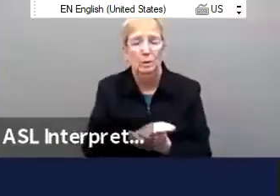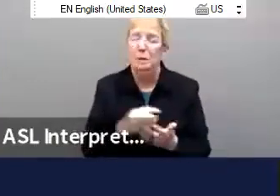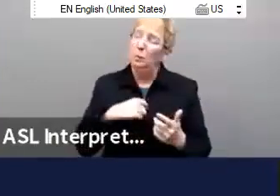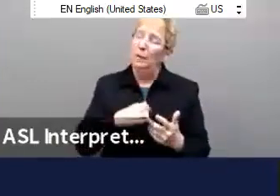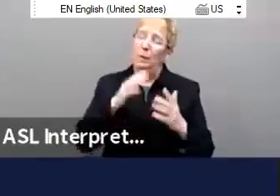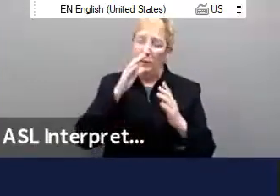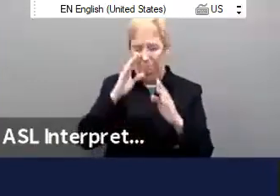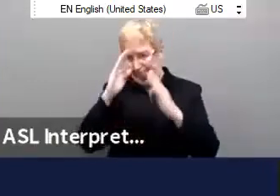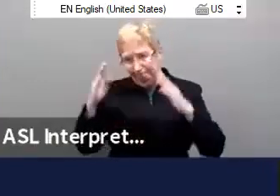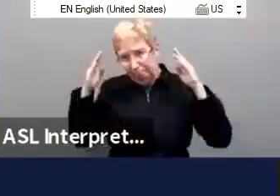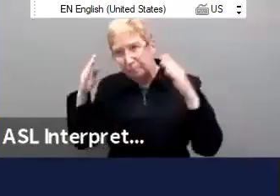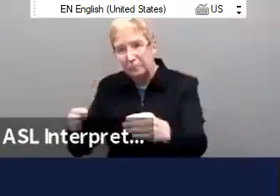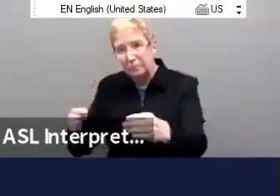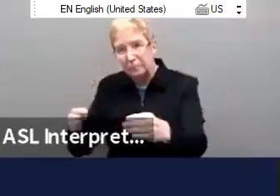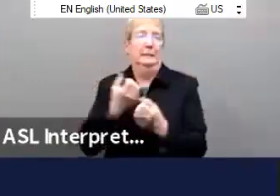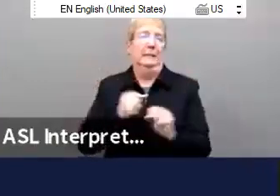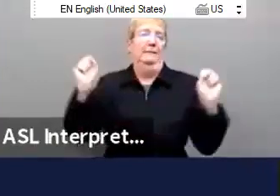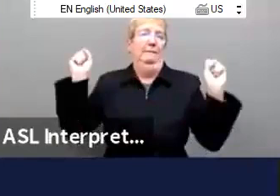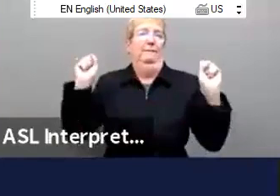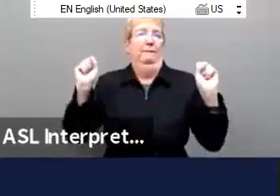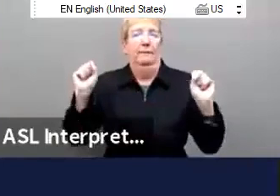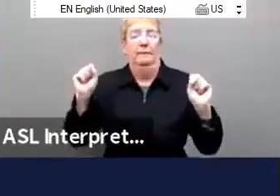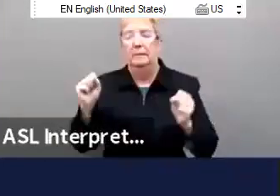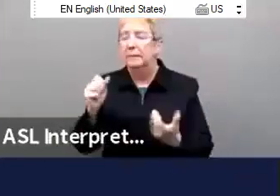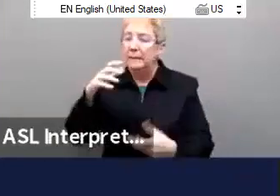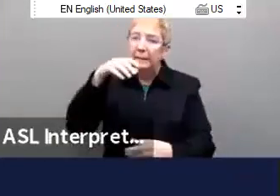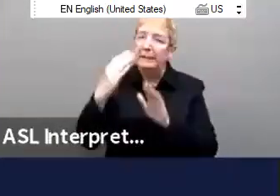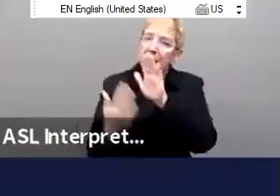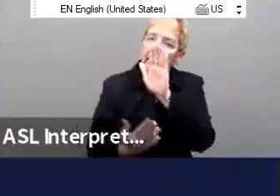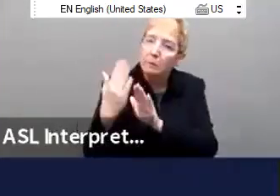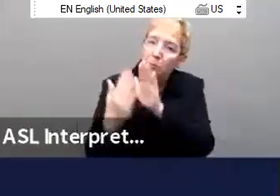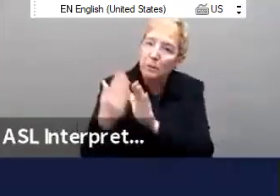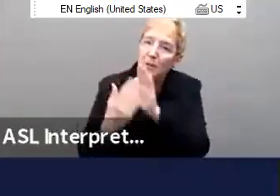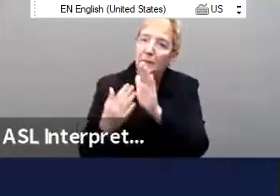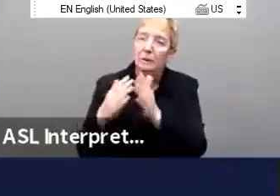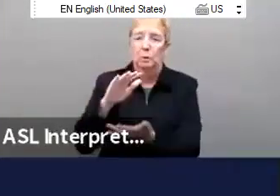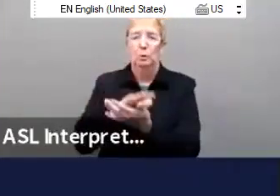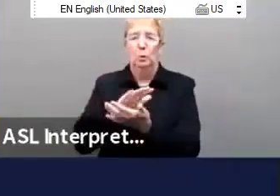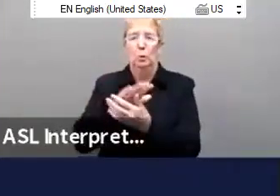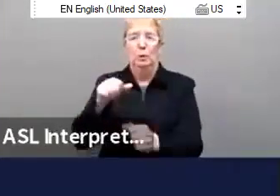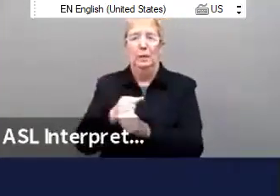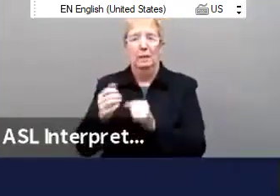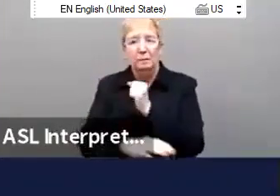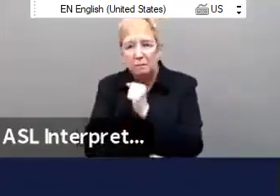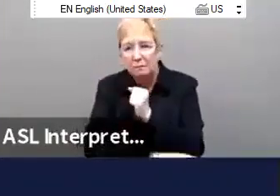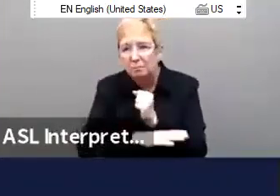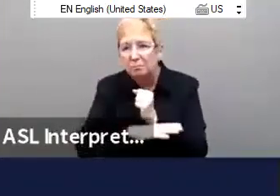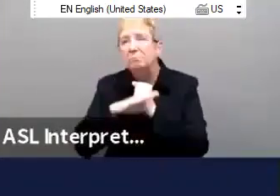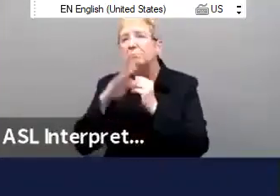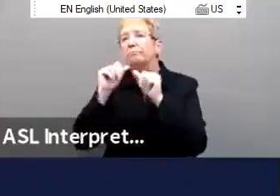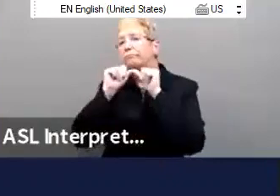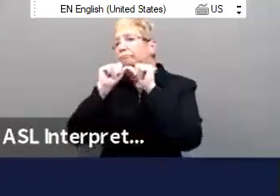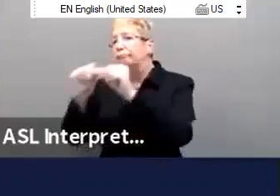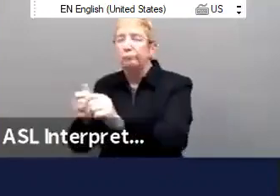estatal. Las mascarillas y las vacunas mantienen seguros a los estudiantes y a los educadores, y ese es el estándar de oro